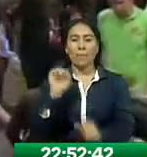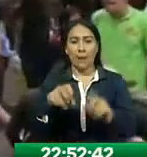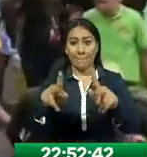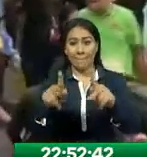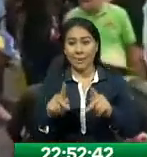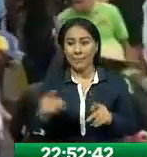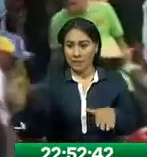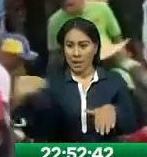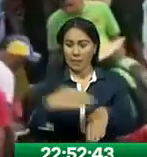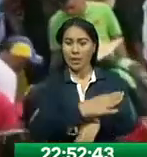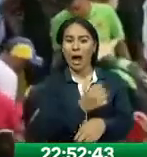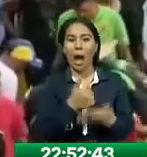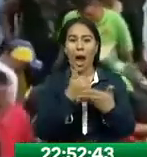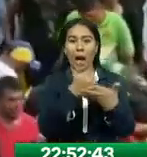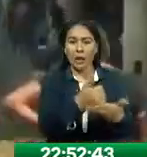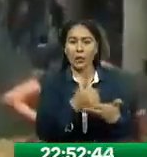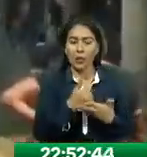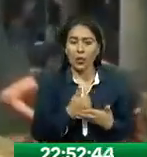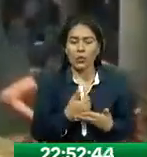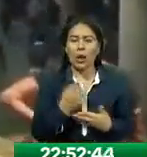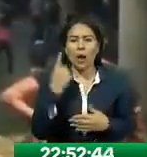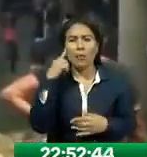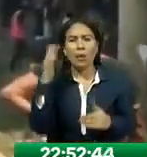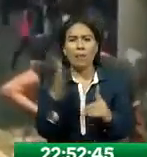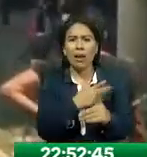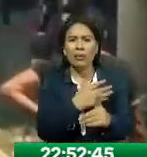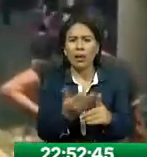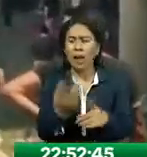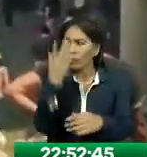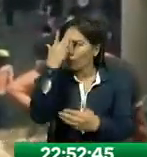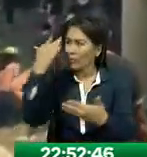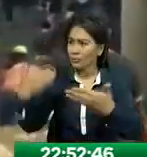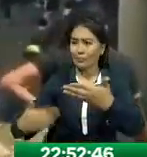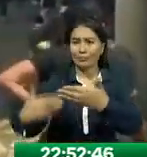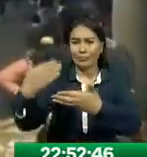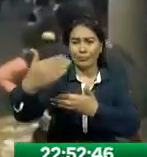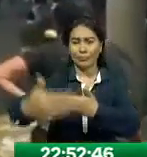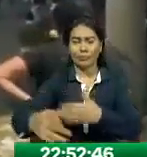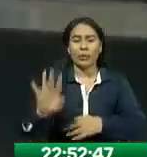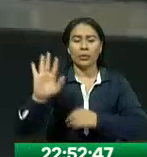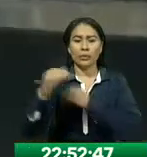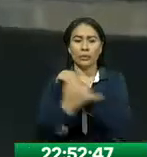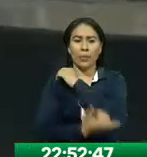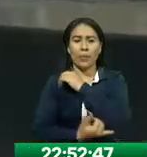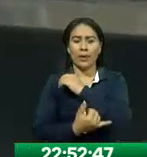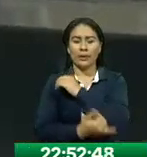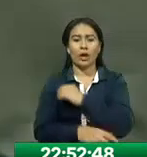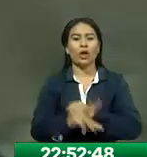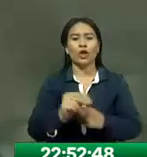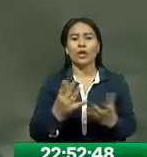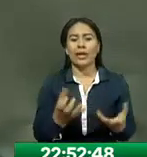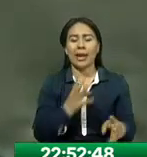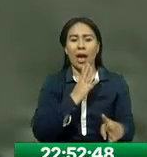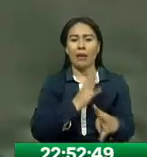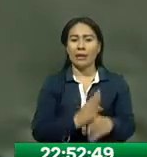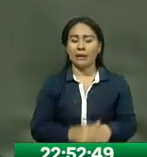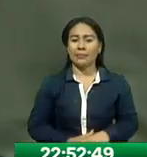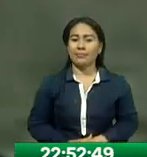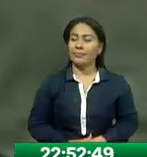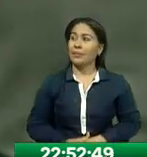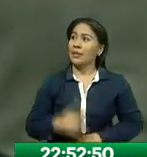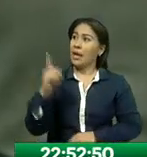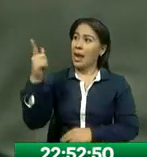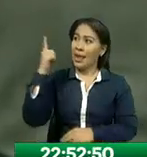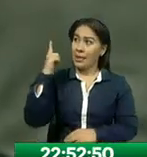ingreso de la ayuda humanitaria y la violencia generada en la zona fronteriza del país. El dirigente